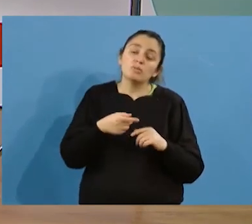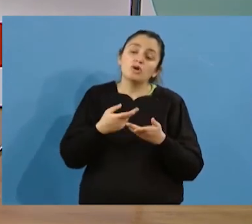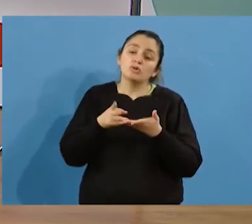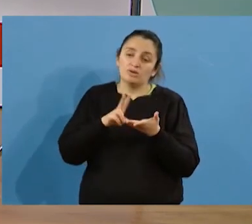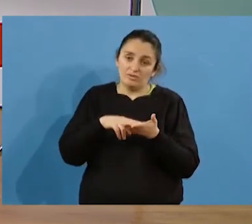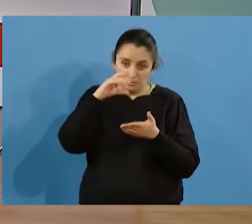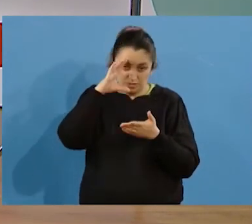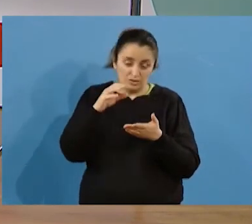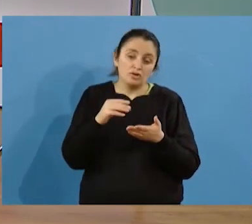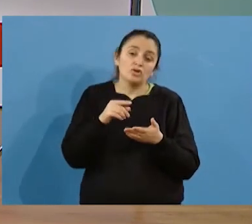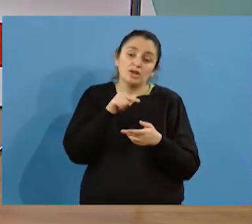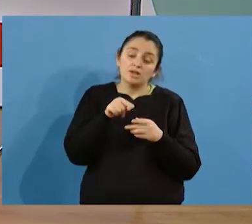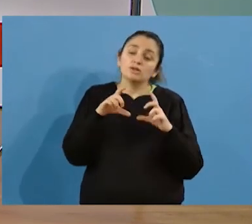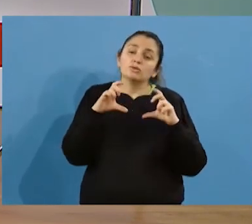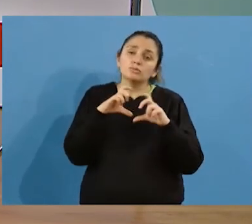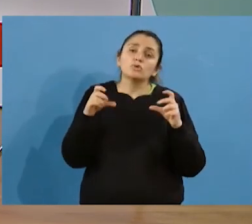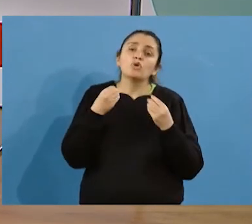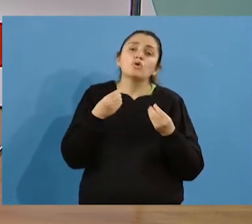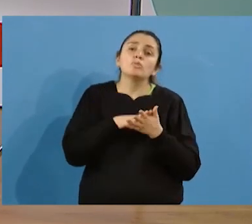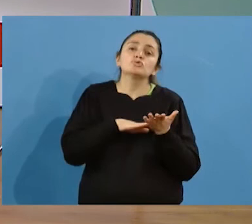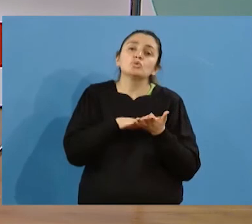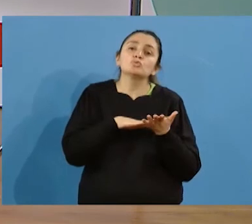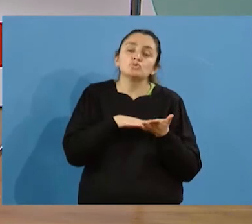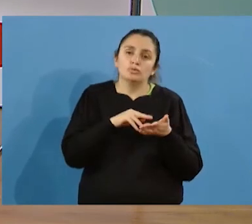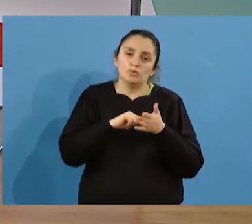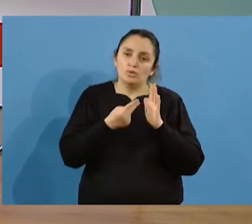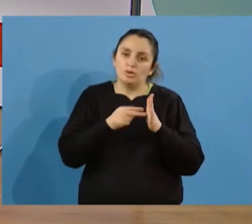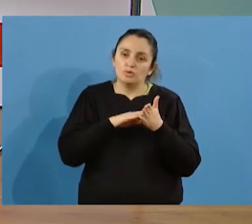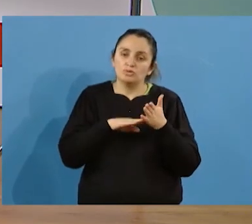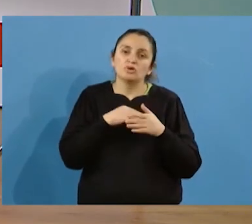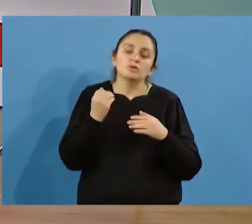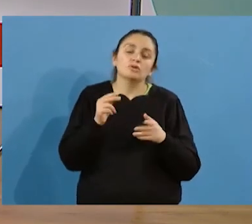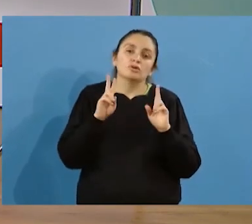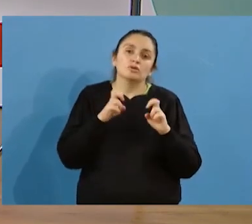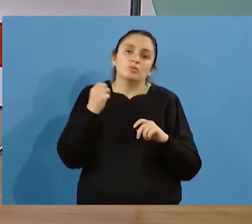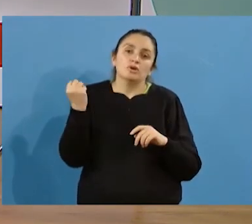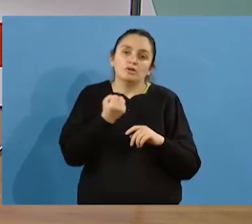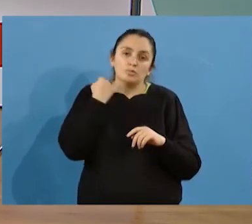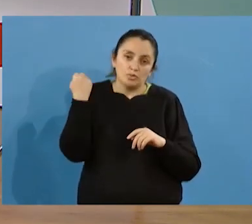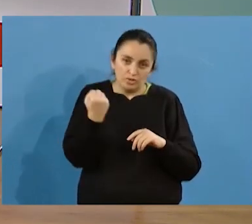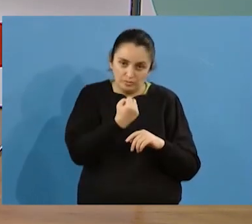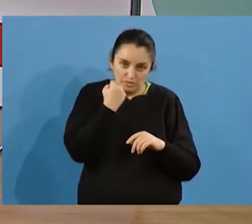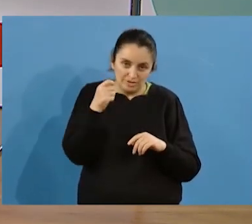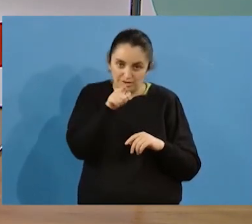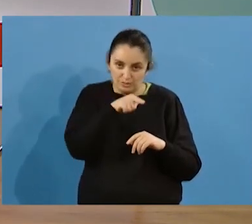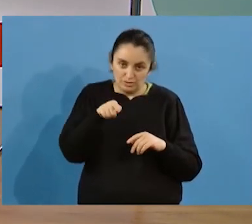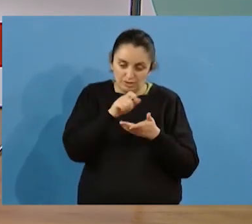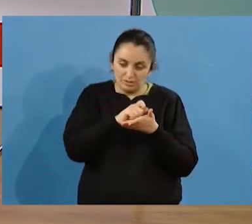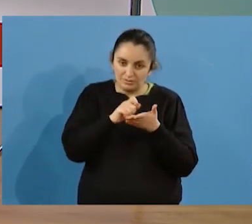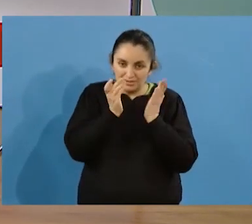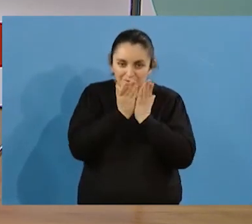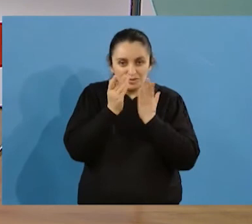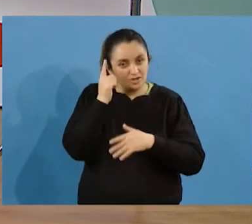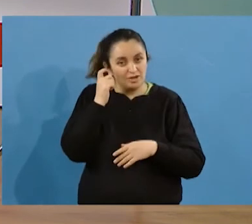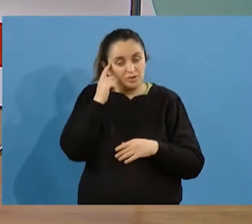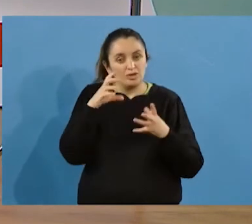resolución de problemas que es otro tema que es importante trabajar con este conjunto numérico que